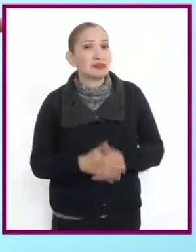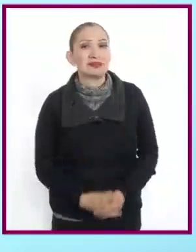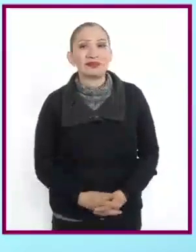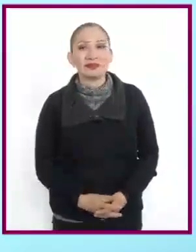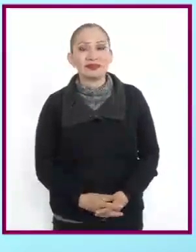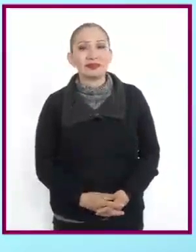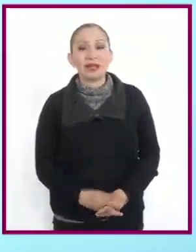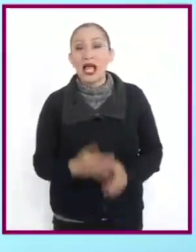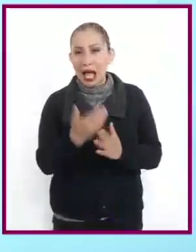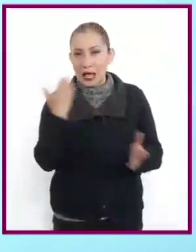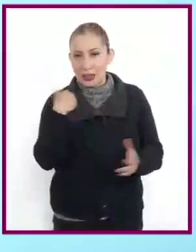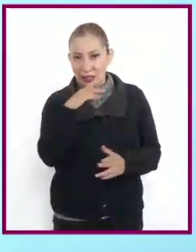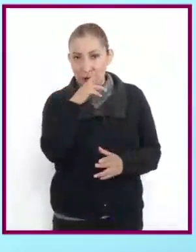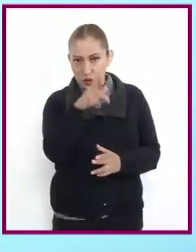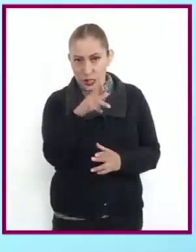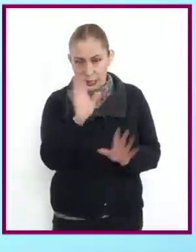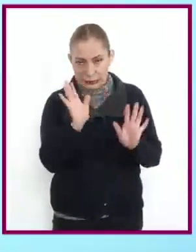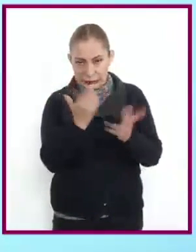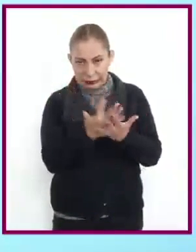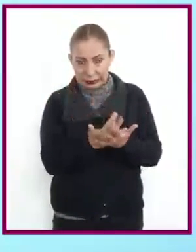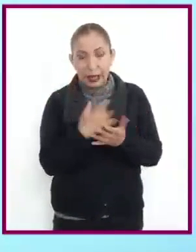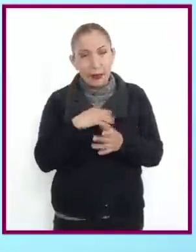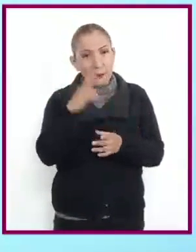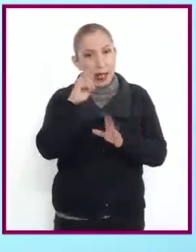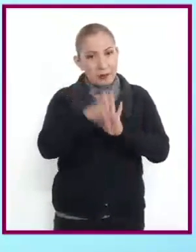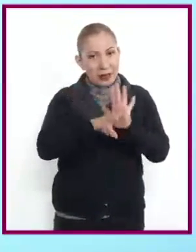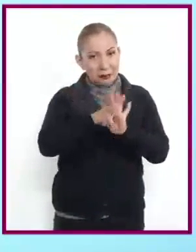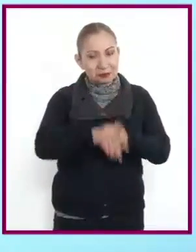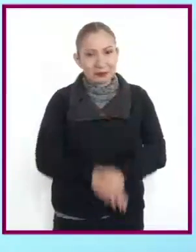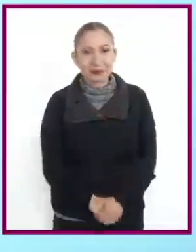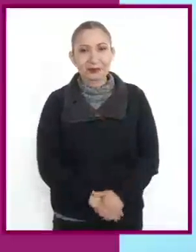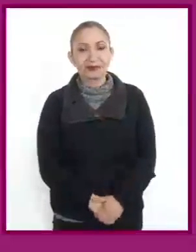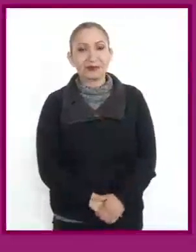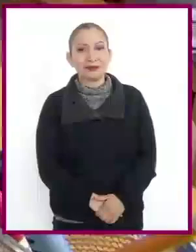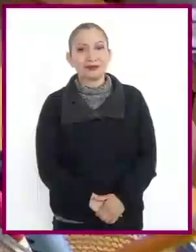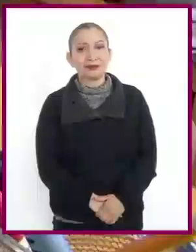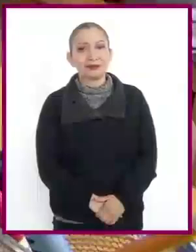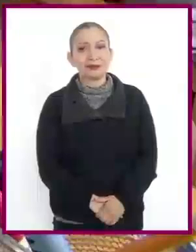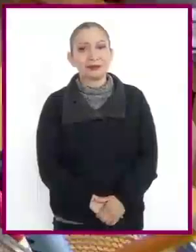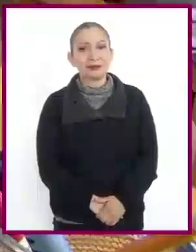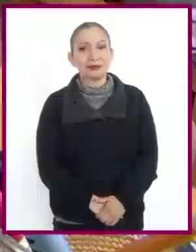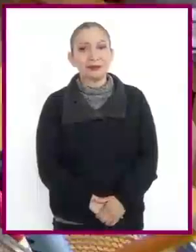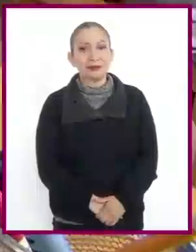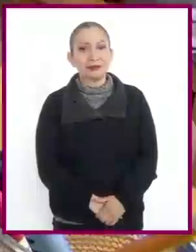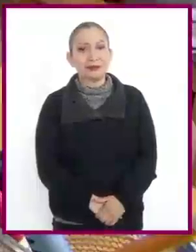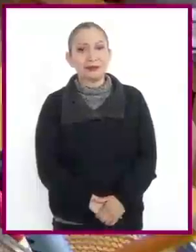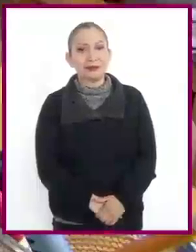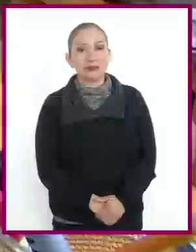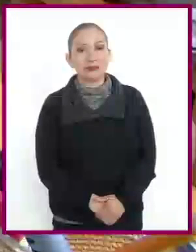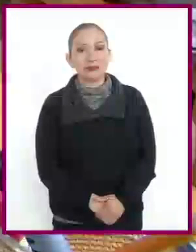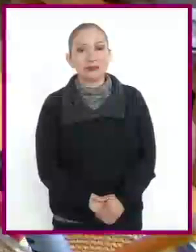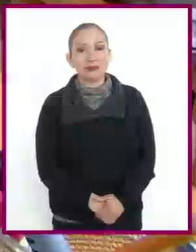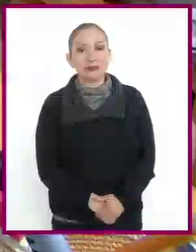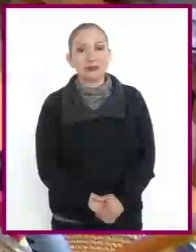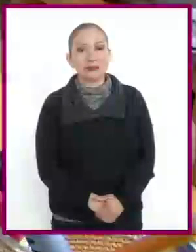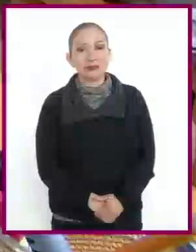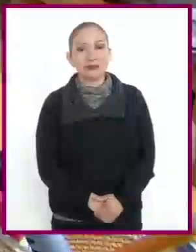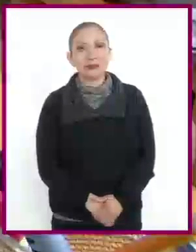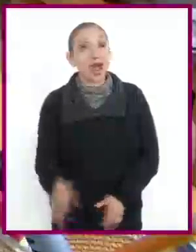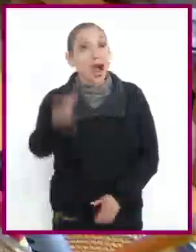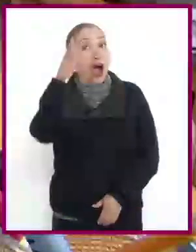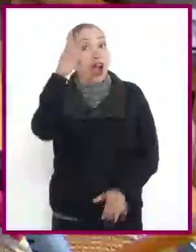se debe a factores económicos y sociales. ¿Cuáles son las razones para que las personas salgan o emigren